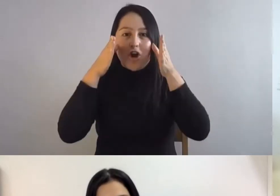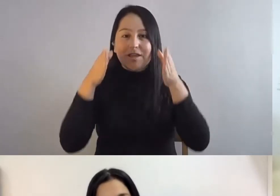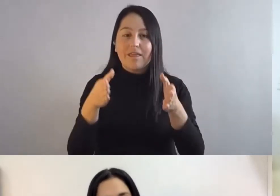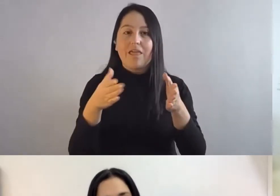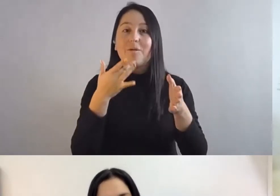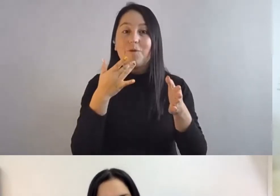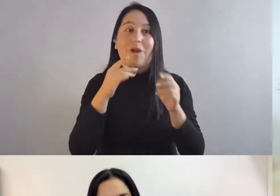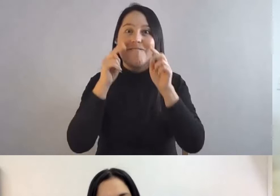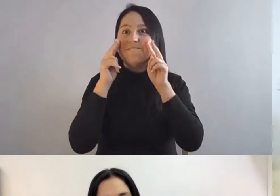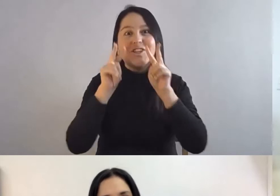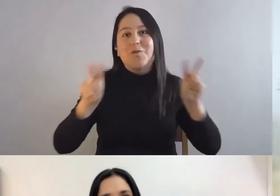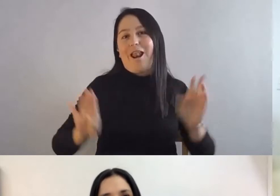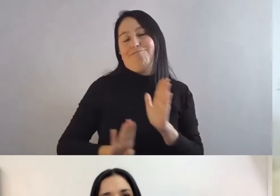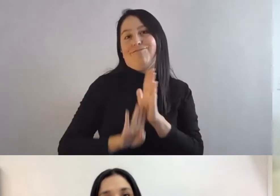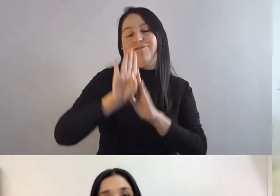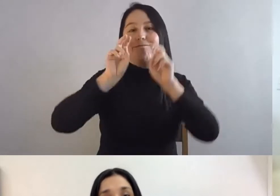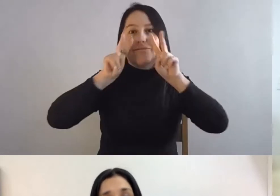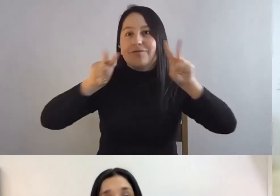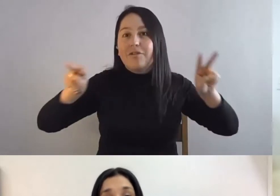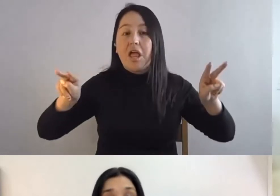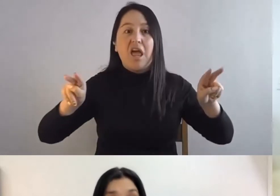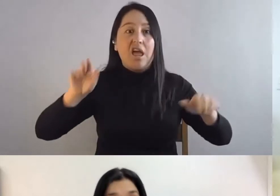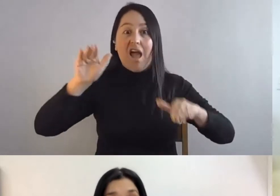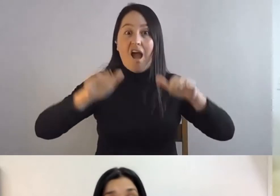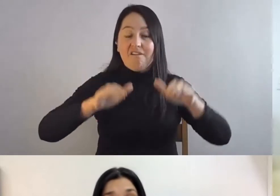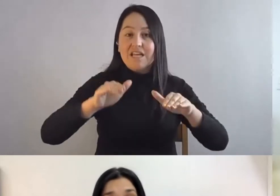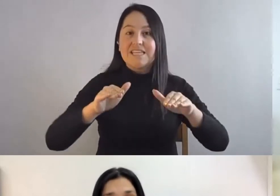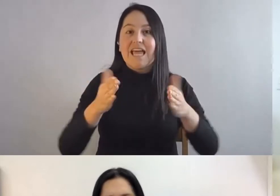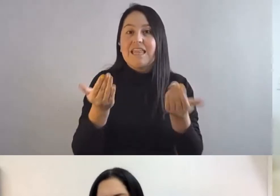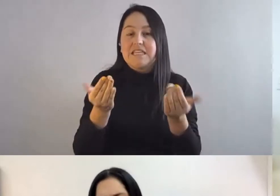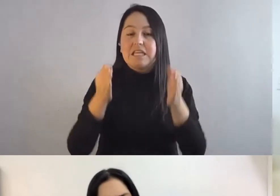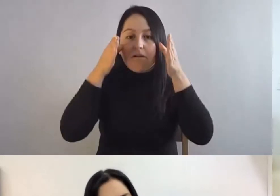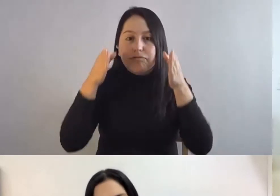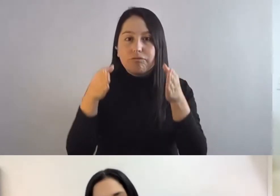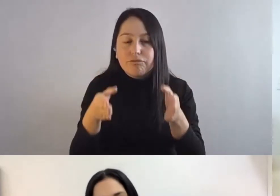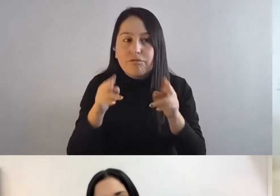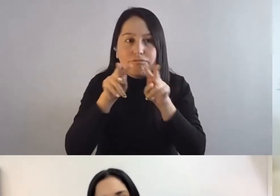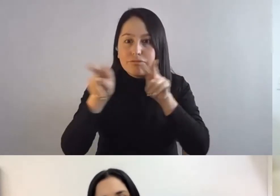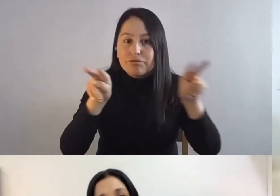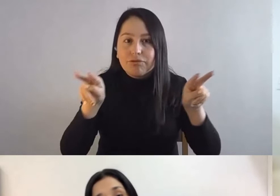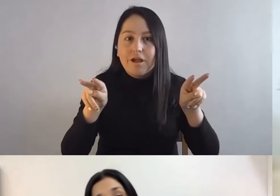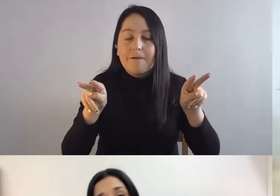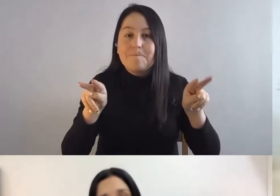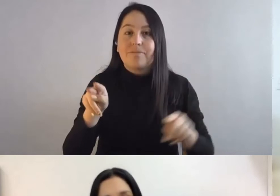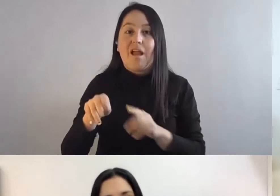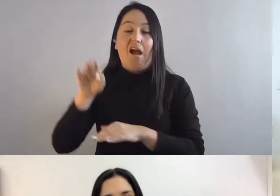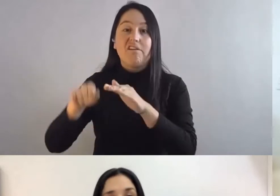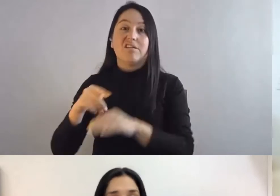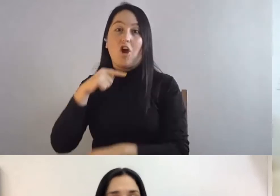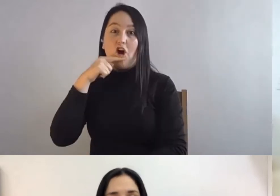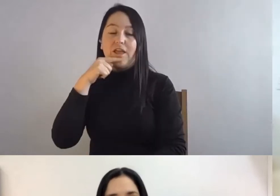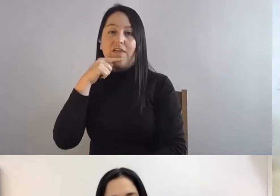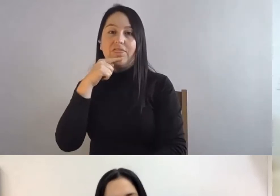desarrollan incluso trabajos que netamente requieren de concentración y son visuales mucho mejor que los oyentes, porque nosotros como oyentes